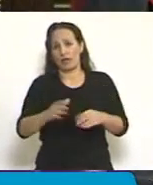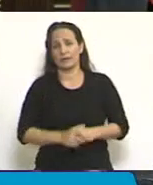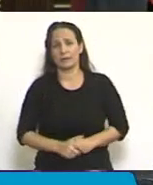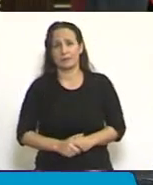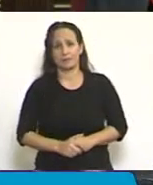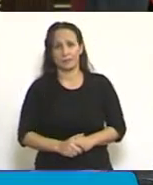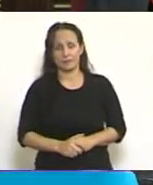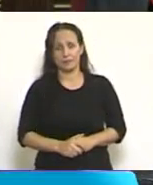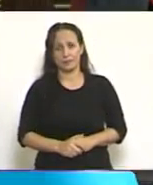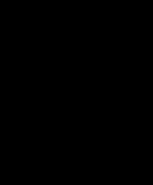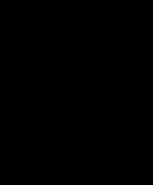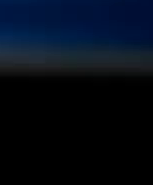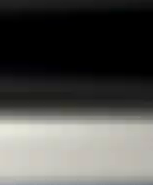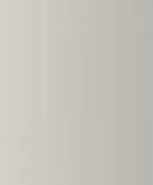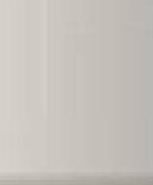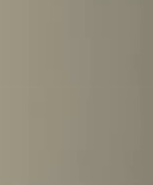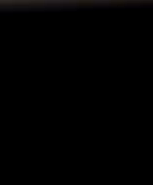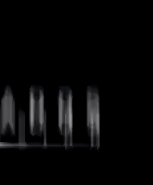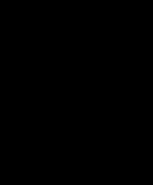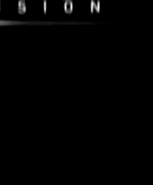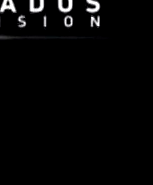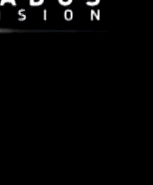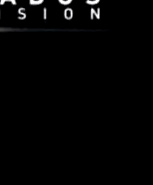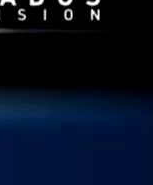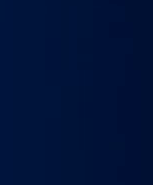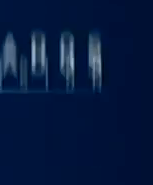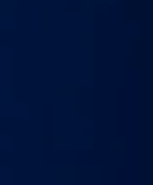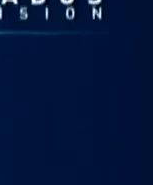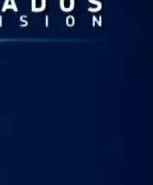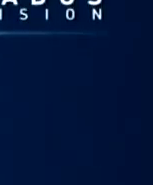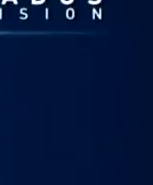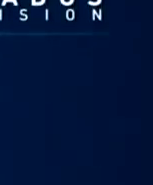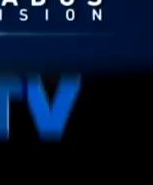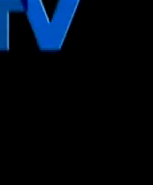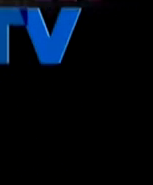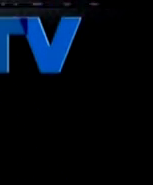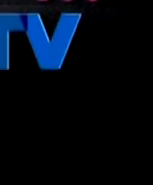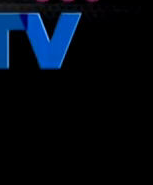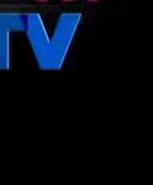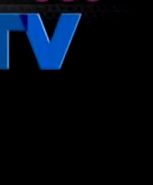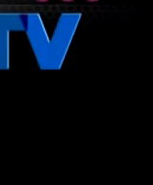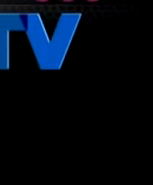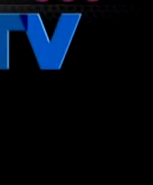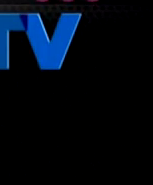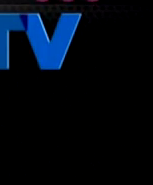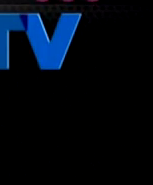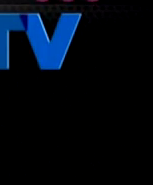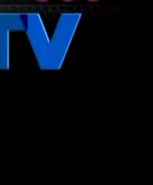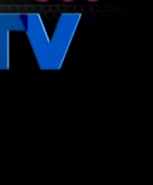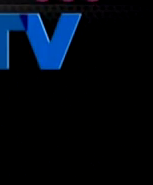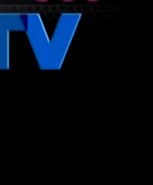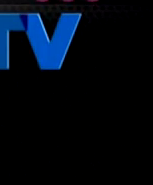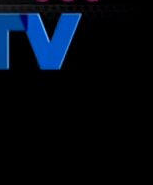habían sido o se pactó por esos combustibles debido a una crisis energética que no generó la